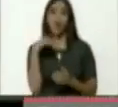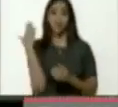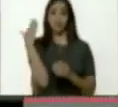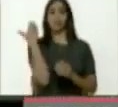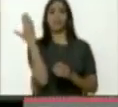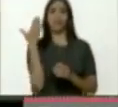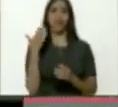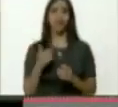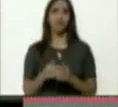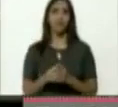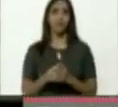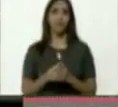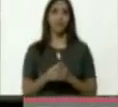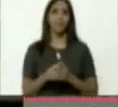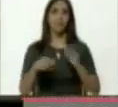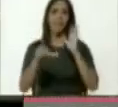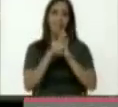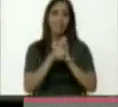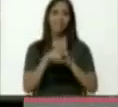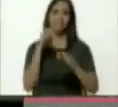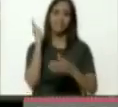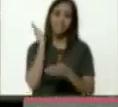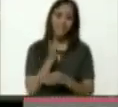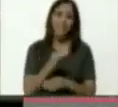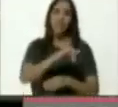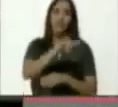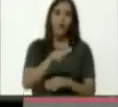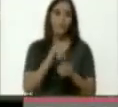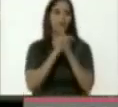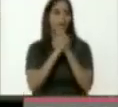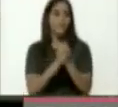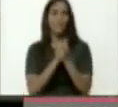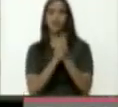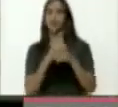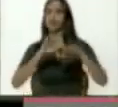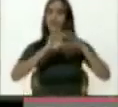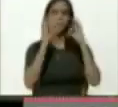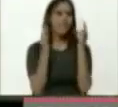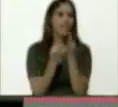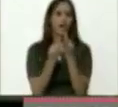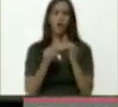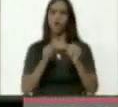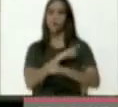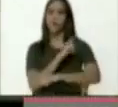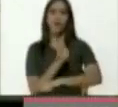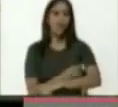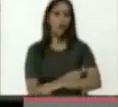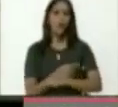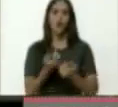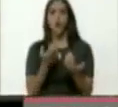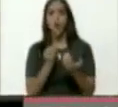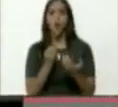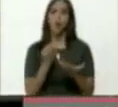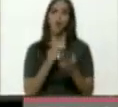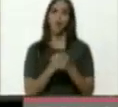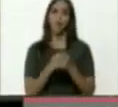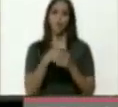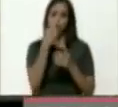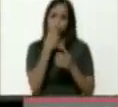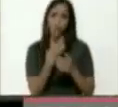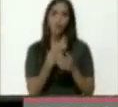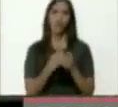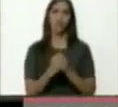privilegiados, que la ley se aplica igual para un amigo, un pariente, un poderoso o un humilde. Él